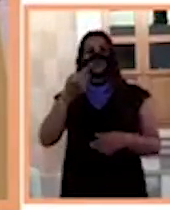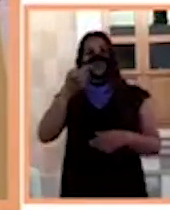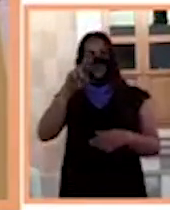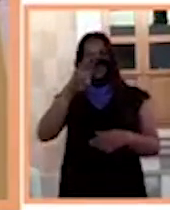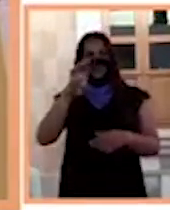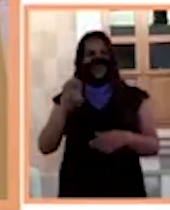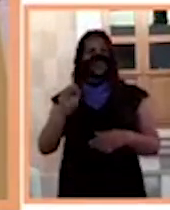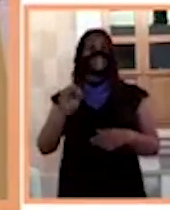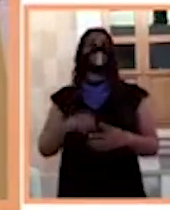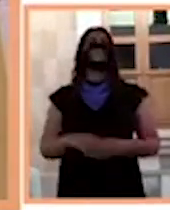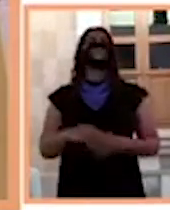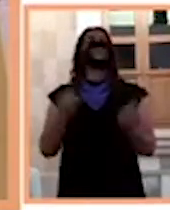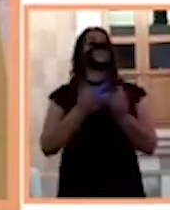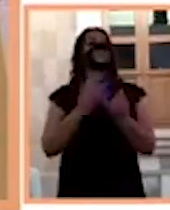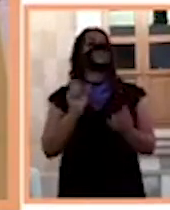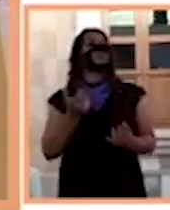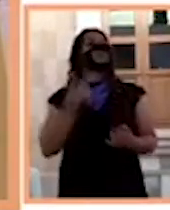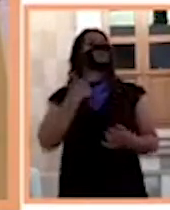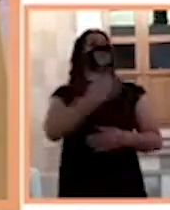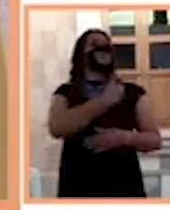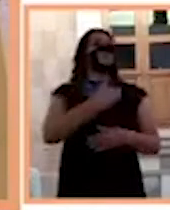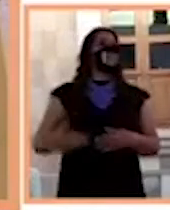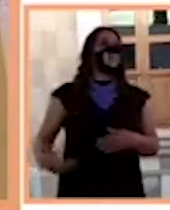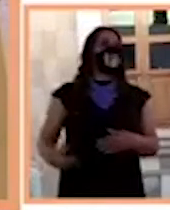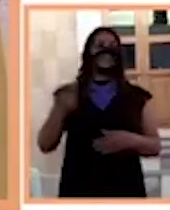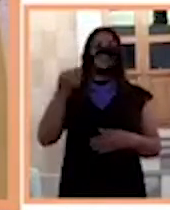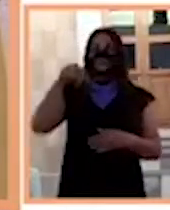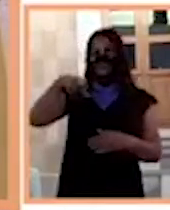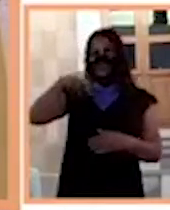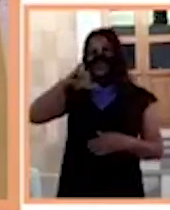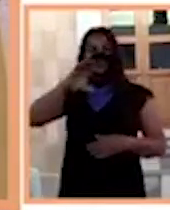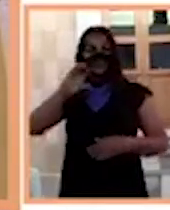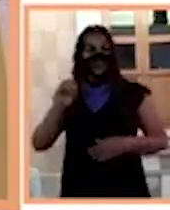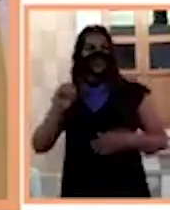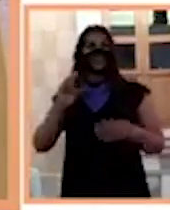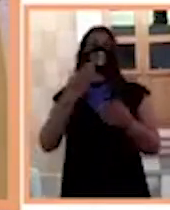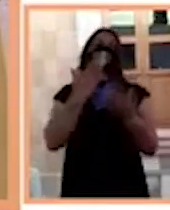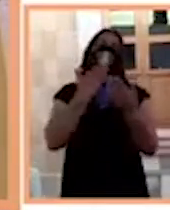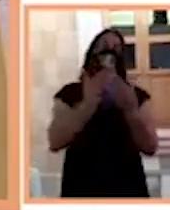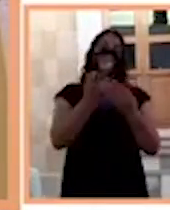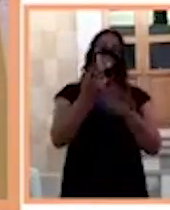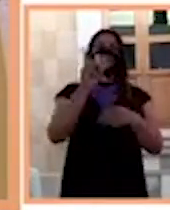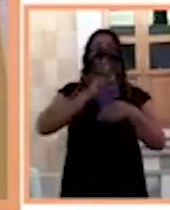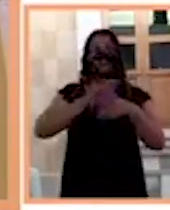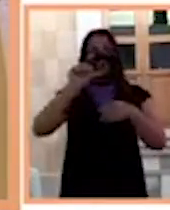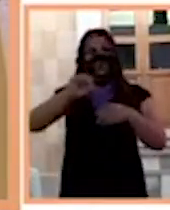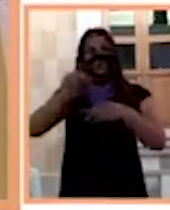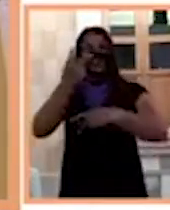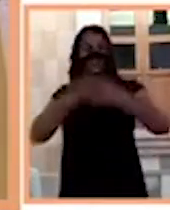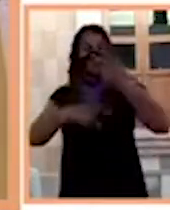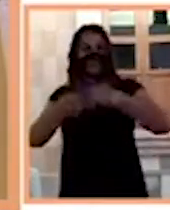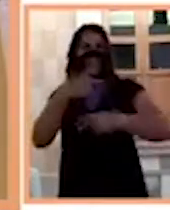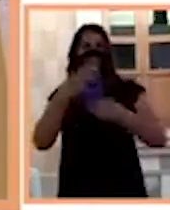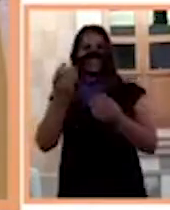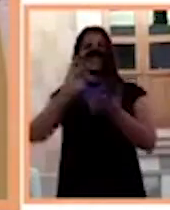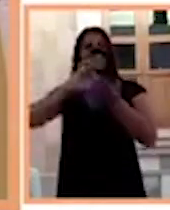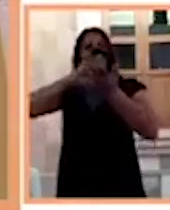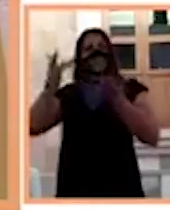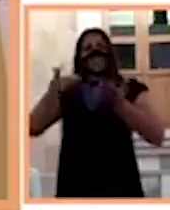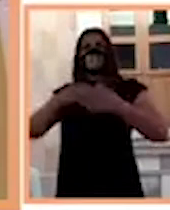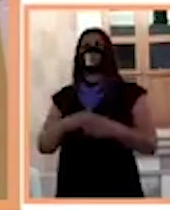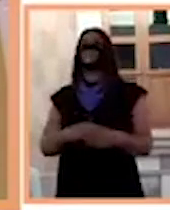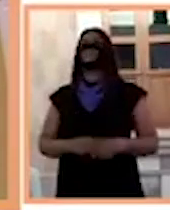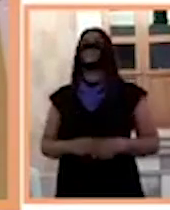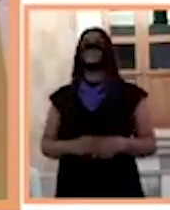en su discurso zamora zamora señaló que hace 12 años la home ulco representaba para algunos el patio trasero de la ciudad donde no pasaba